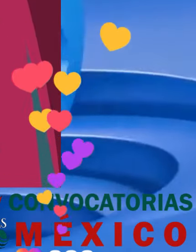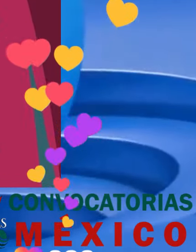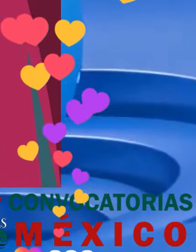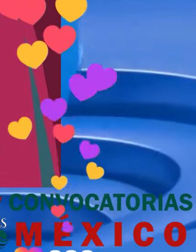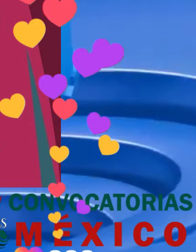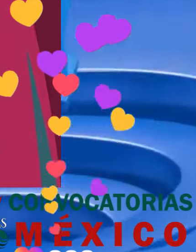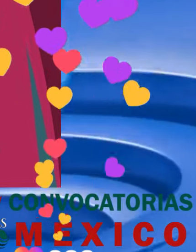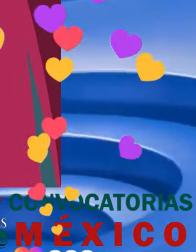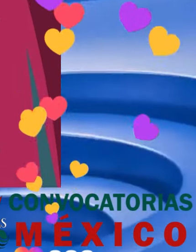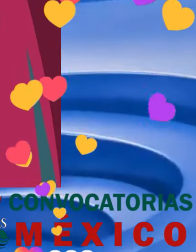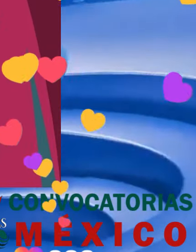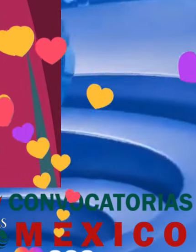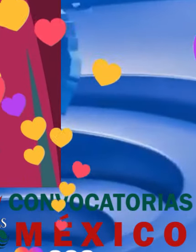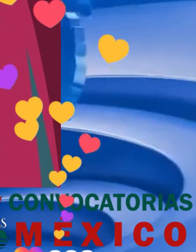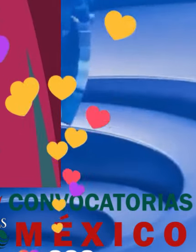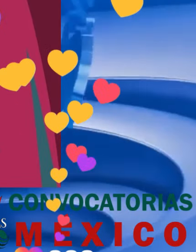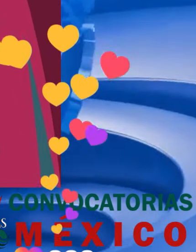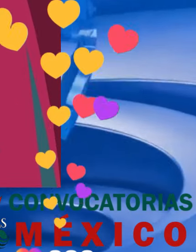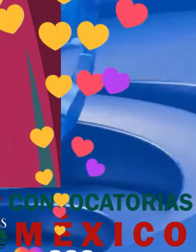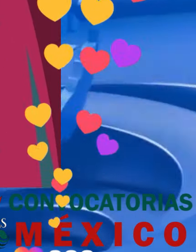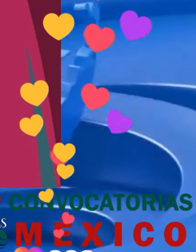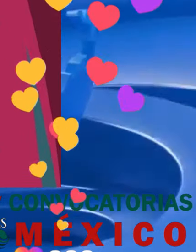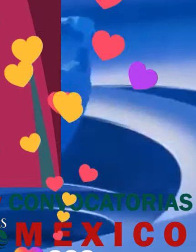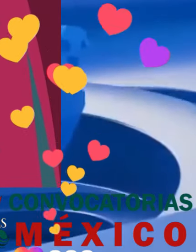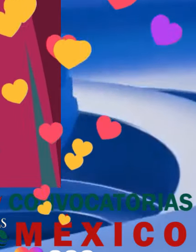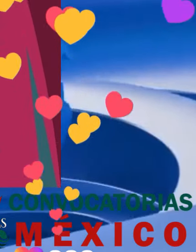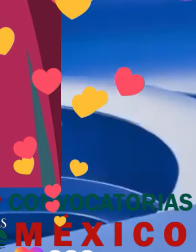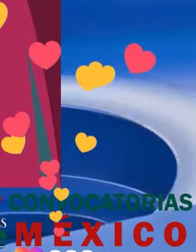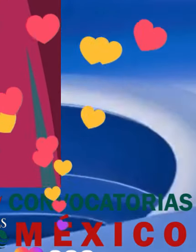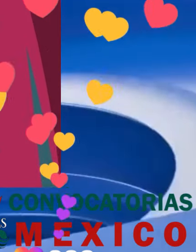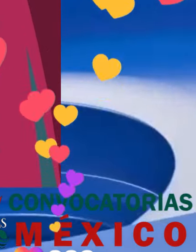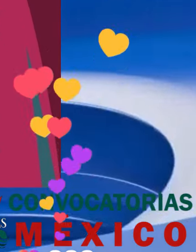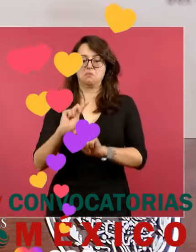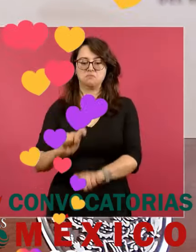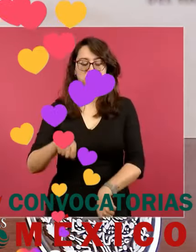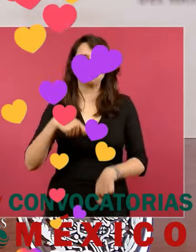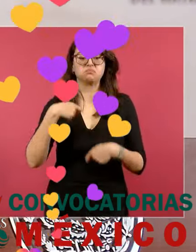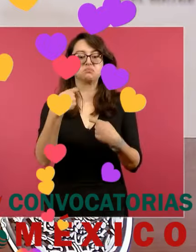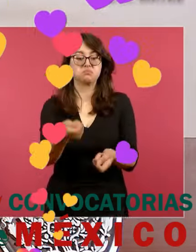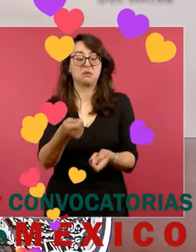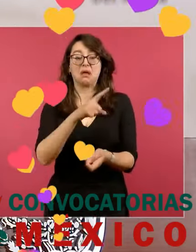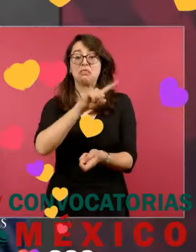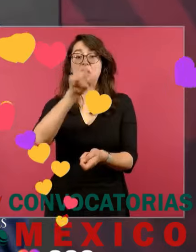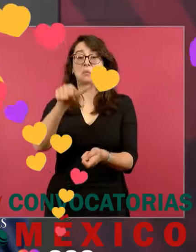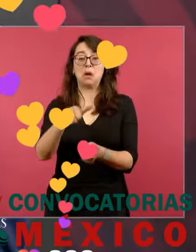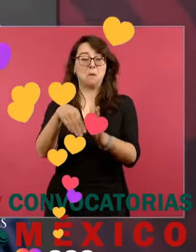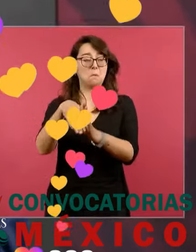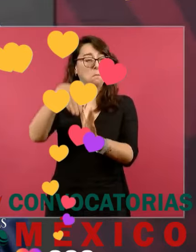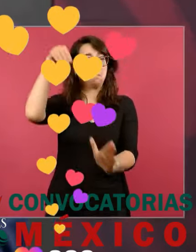operativos. Así que espero que esta información haya sido de utilidad para ustedes y los veo en el siguiente video. En chatarra,